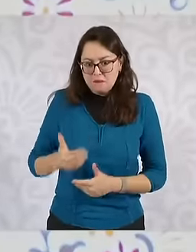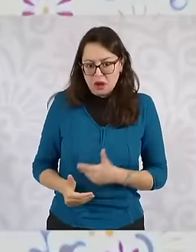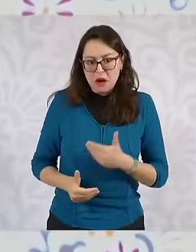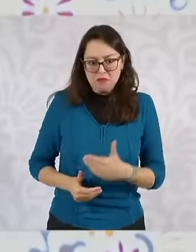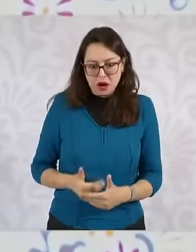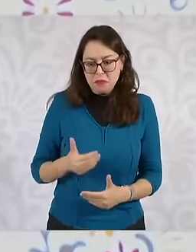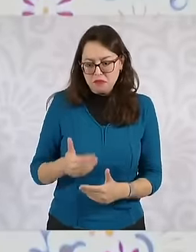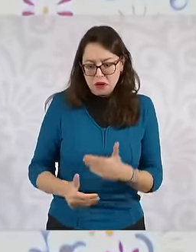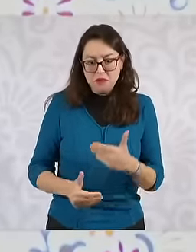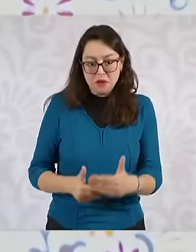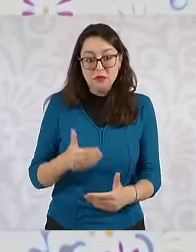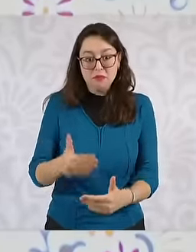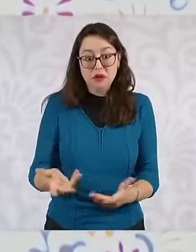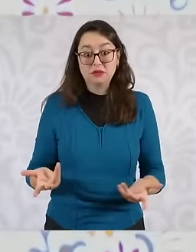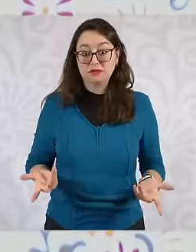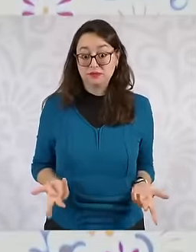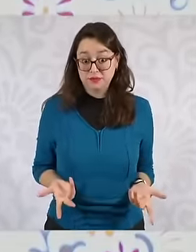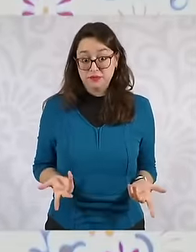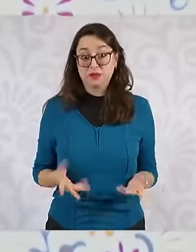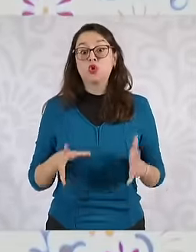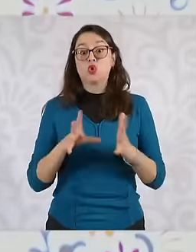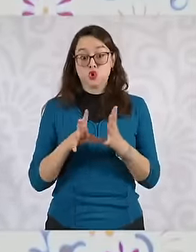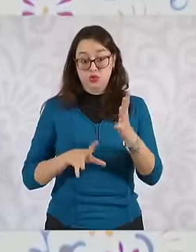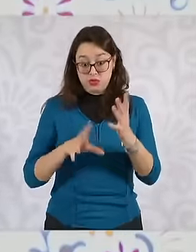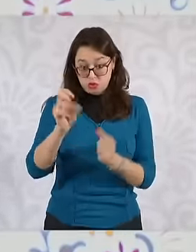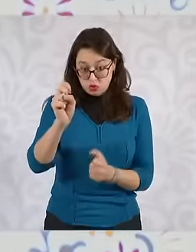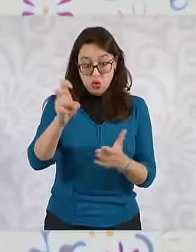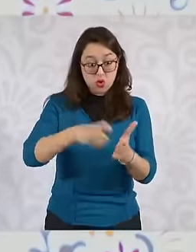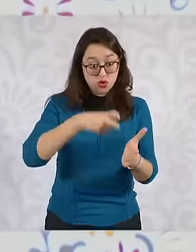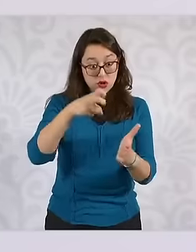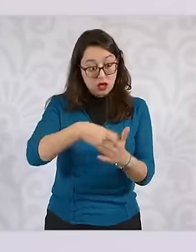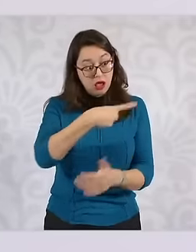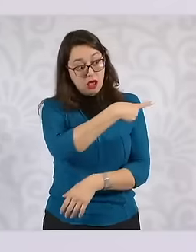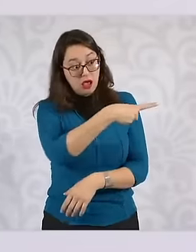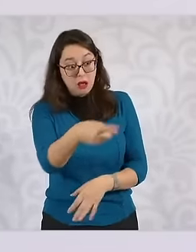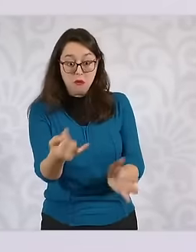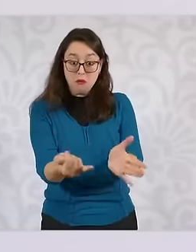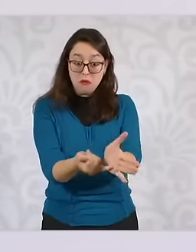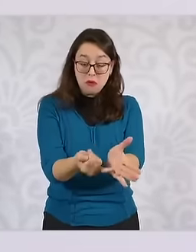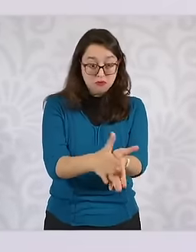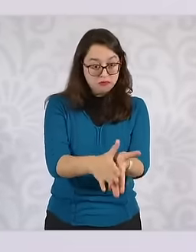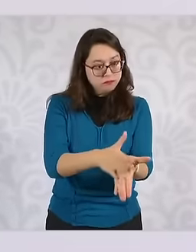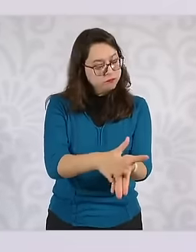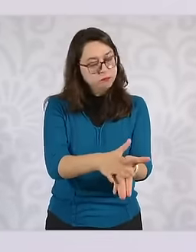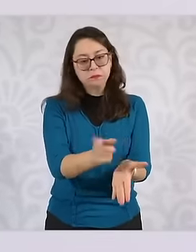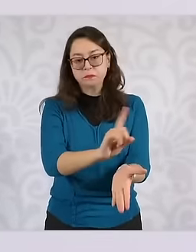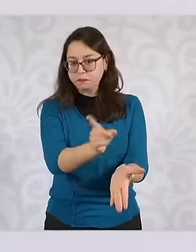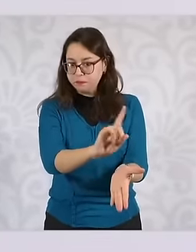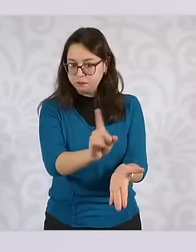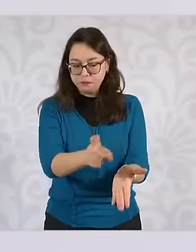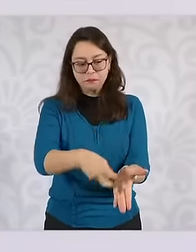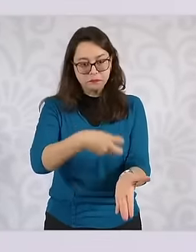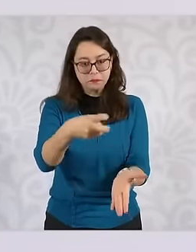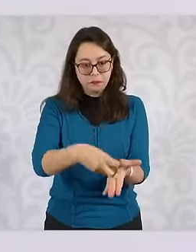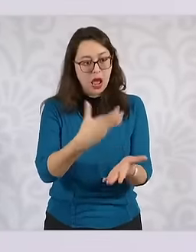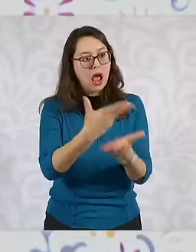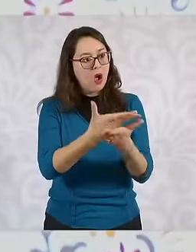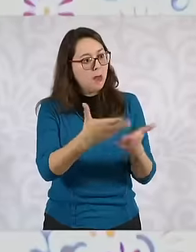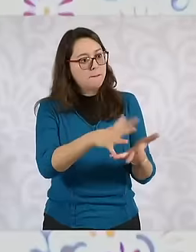Llevó una iniciativa a la Constitución para que no hubiera condonación de impuestos y la gran mayoría hoy pagan